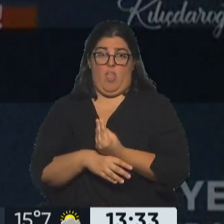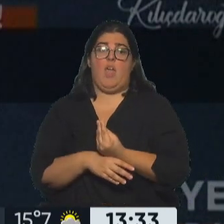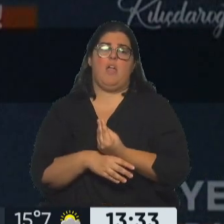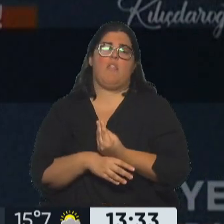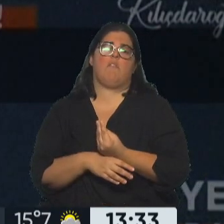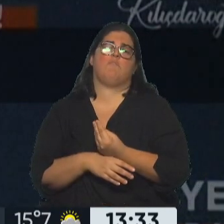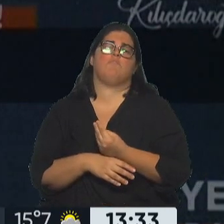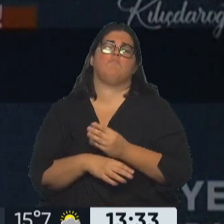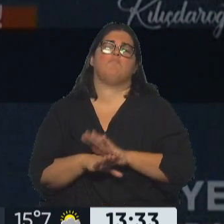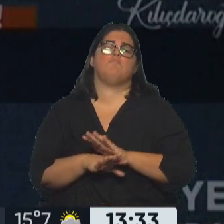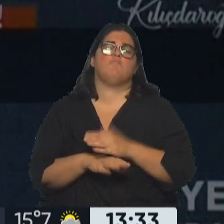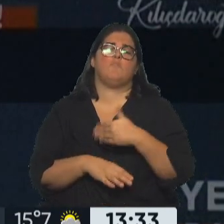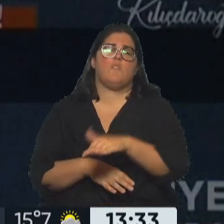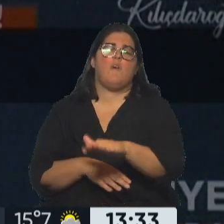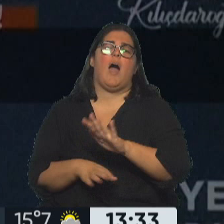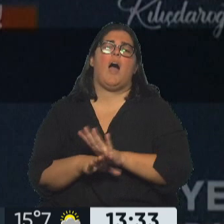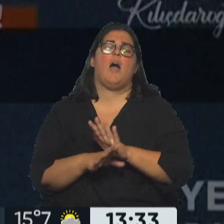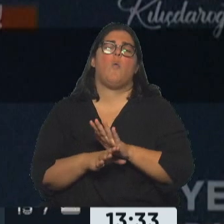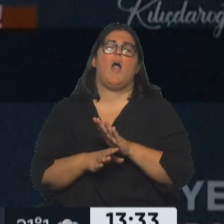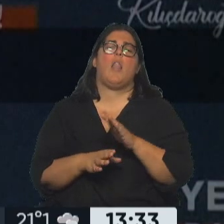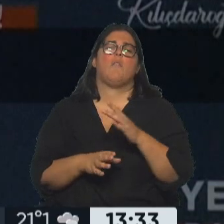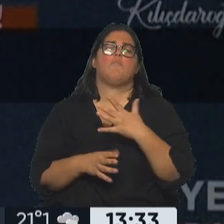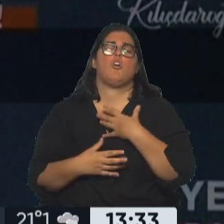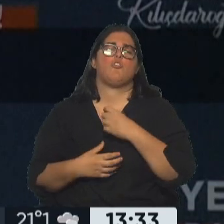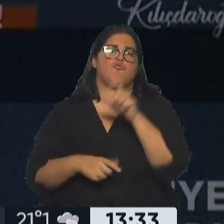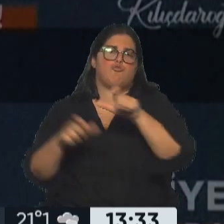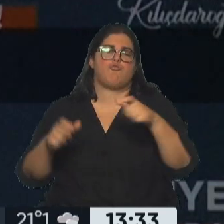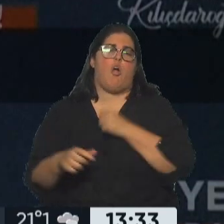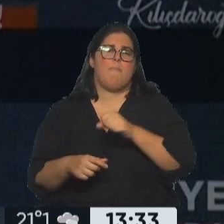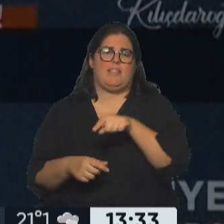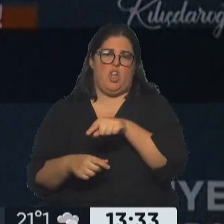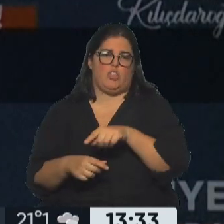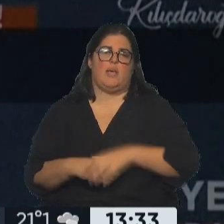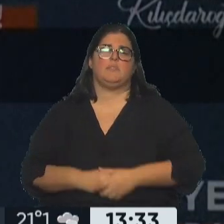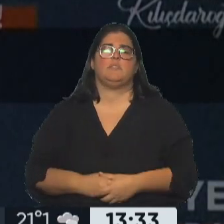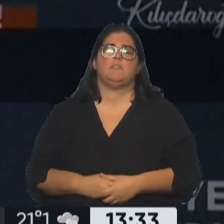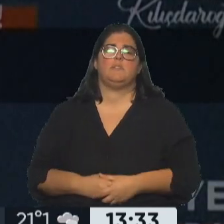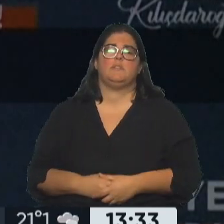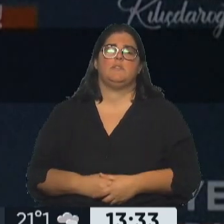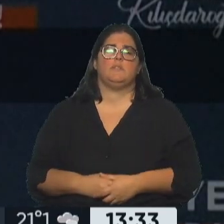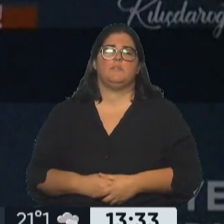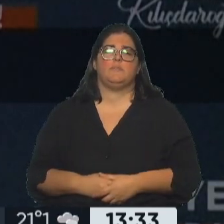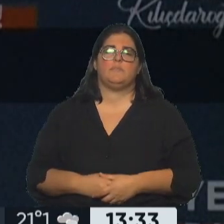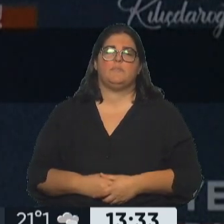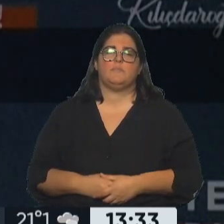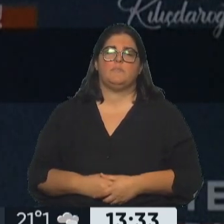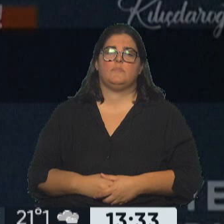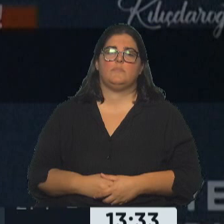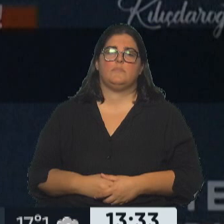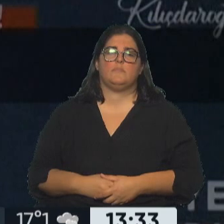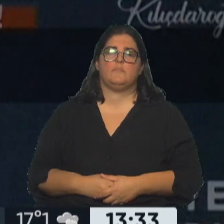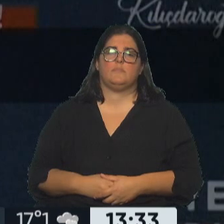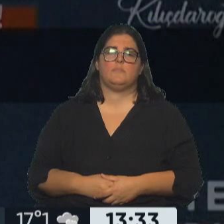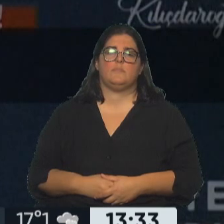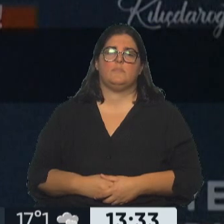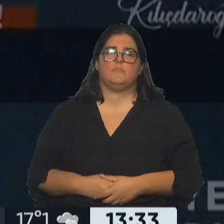seslenmek isterim. Farkında mısınız? Bunlar kalırsa 10 milyondan fazla sığınmacı daha